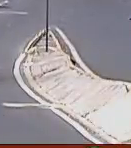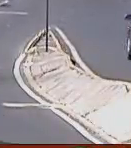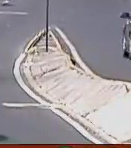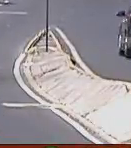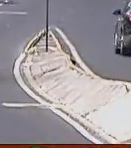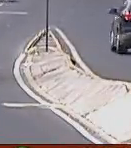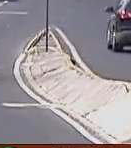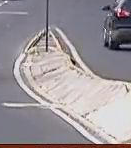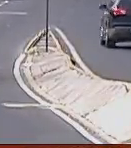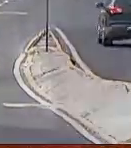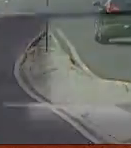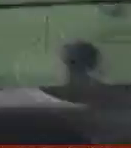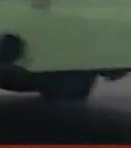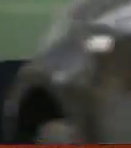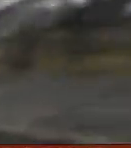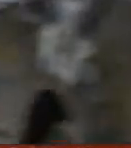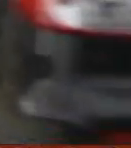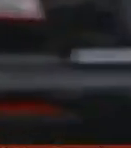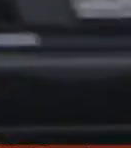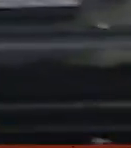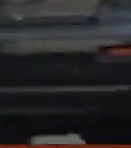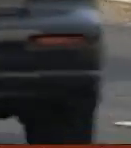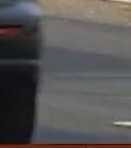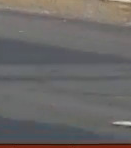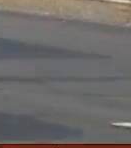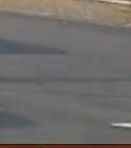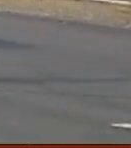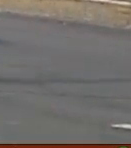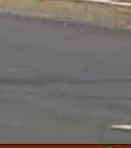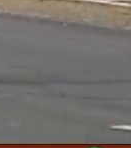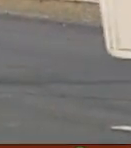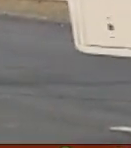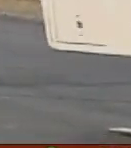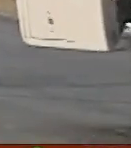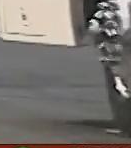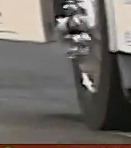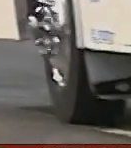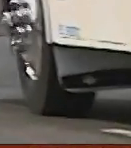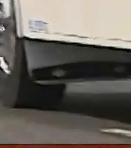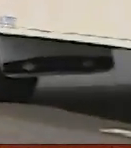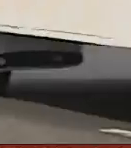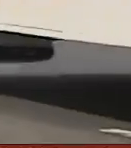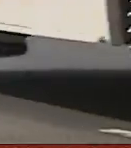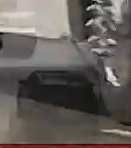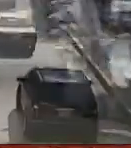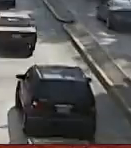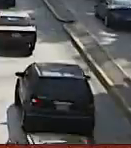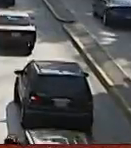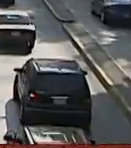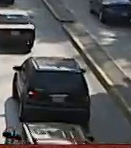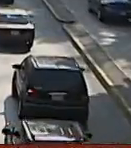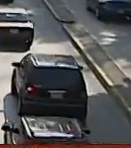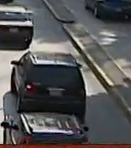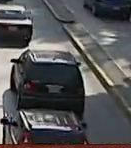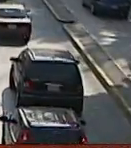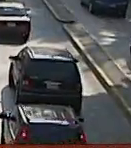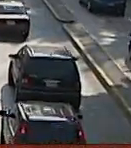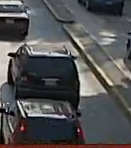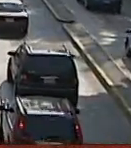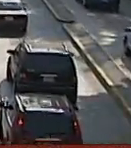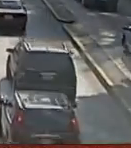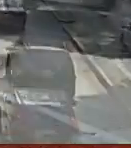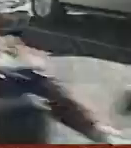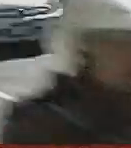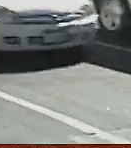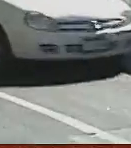poder circular en las carreteras, esté la verificación de que también tengan las características de contaminar lo menor posible por